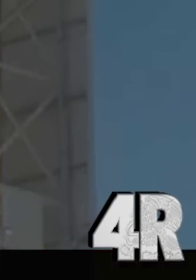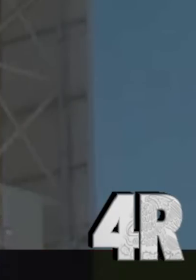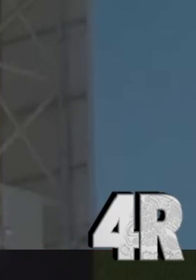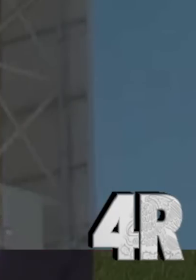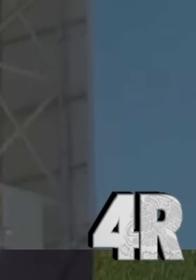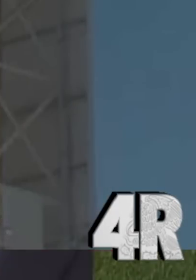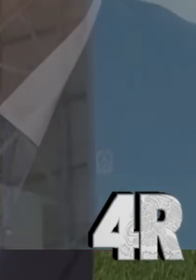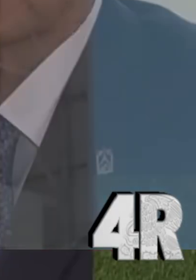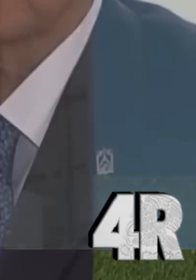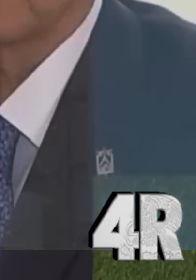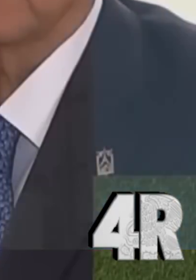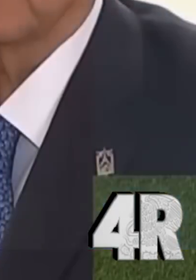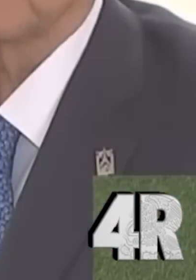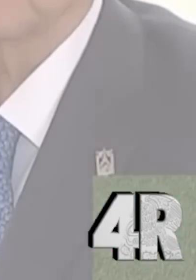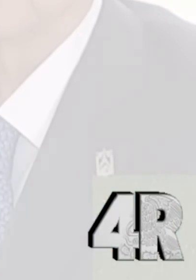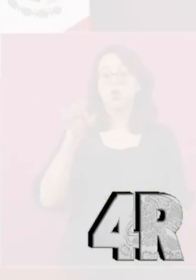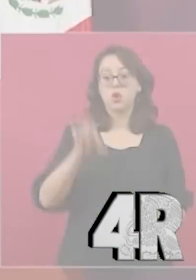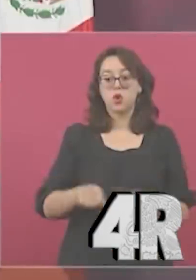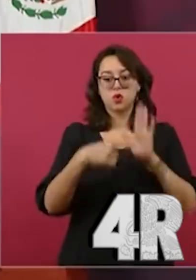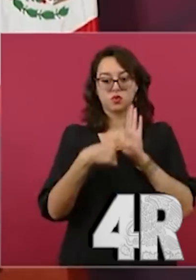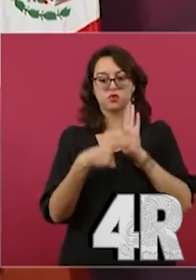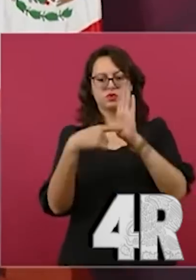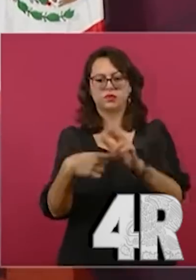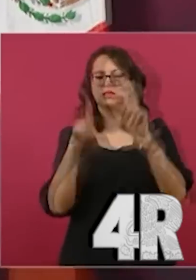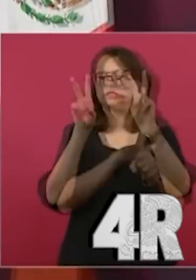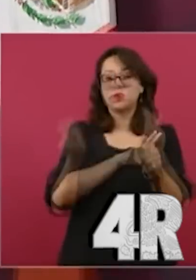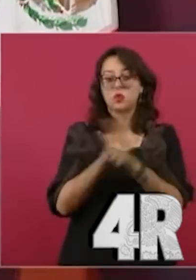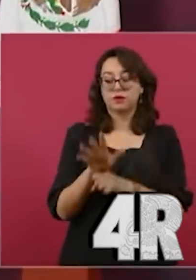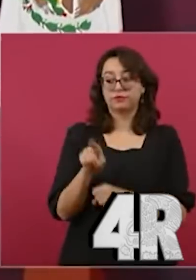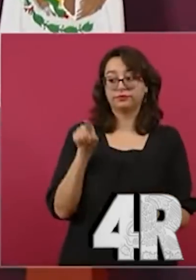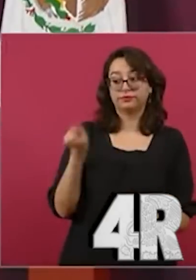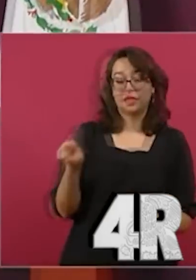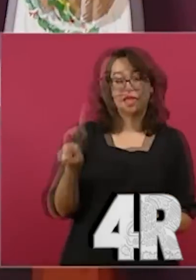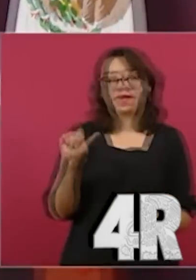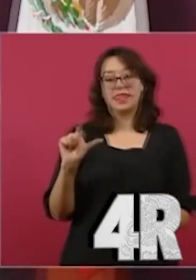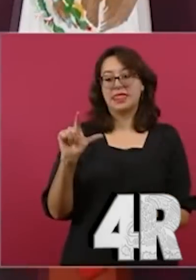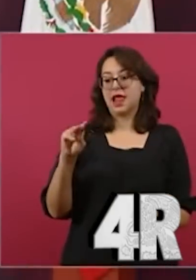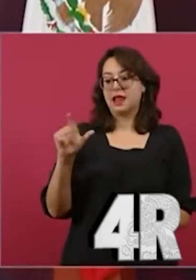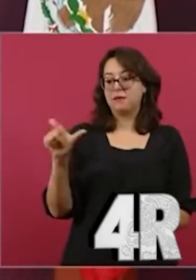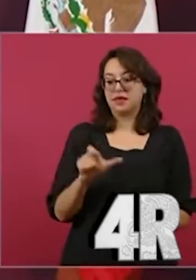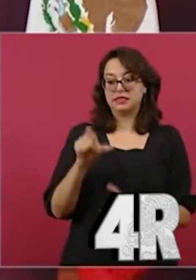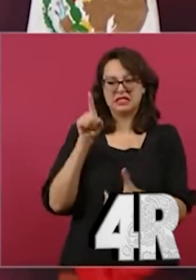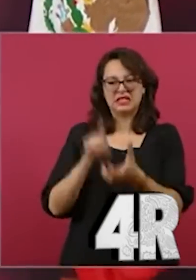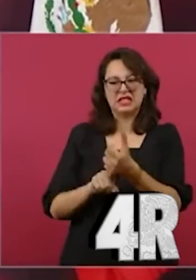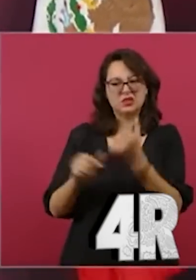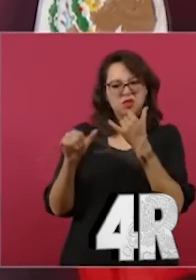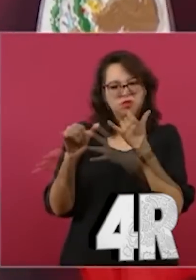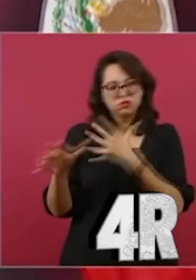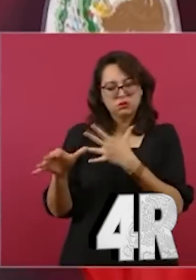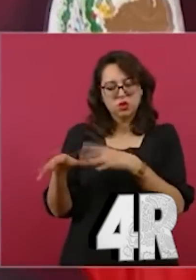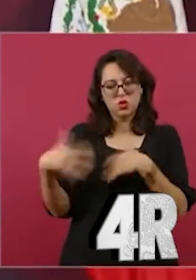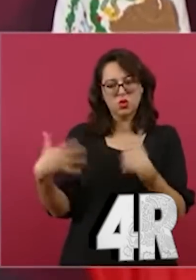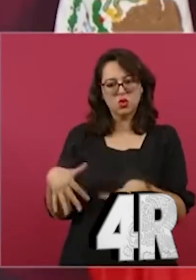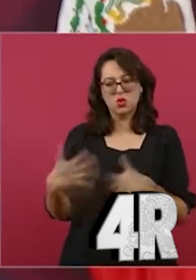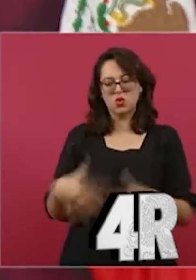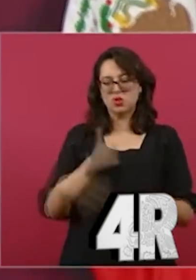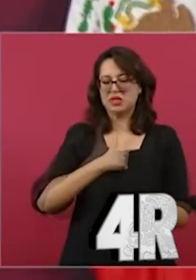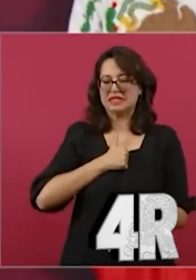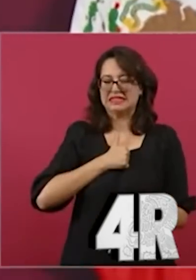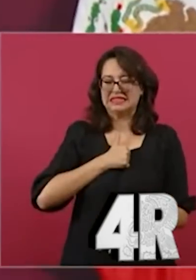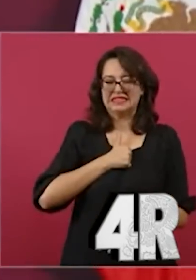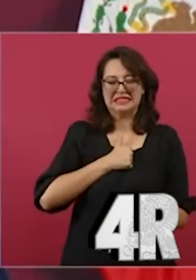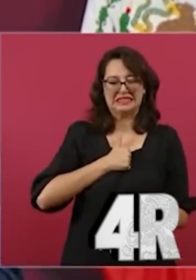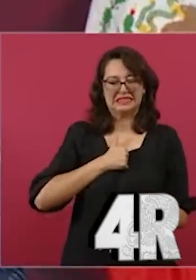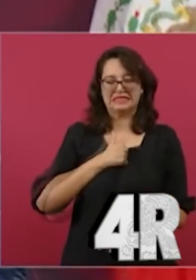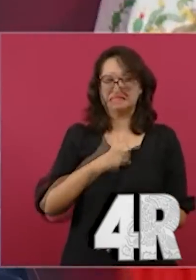a este caso de fraude es un hecho muy lamentable es el